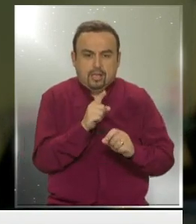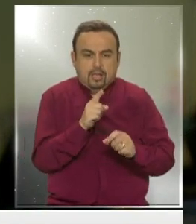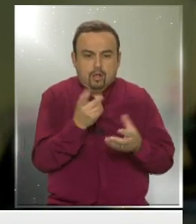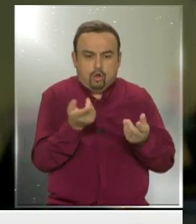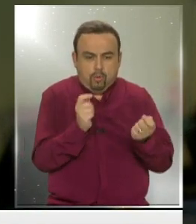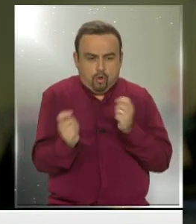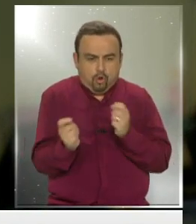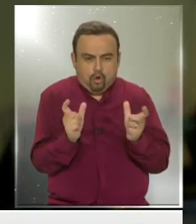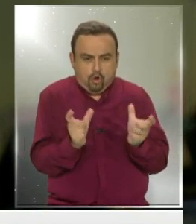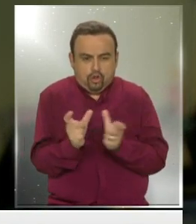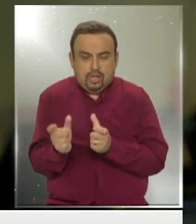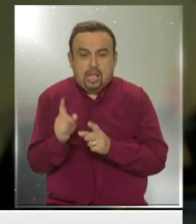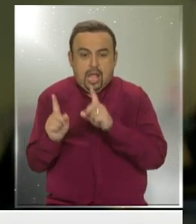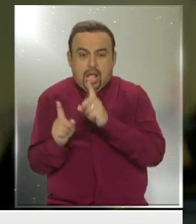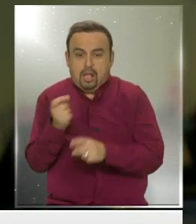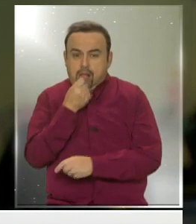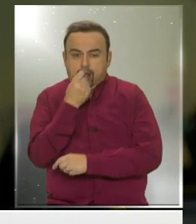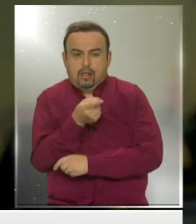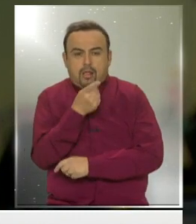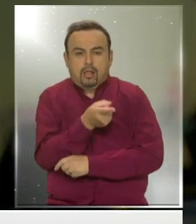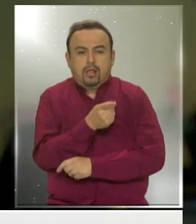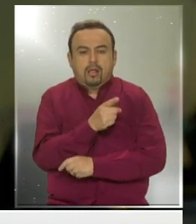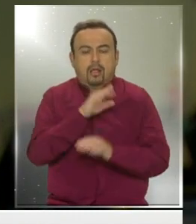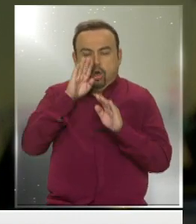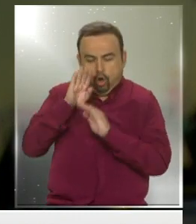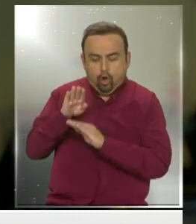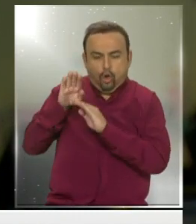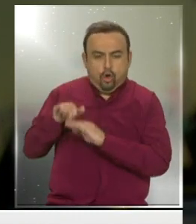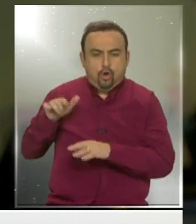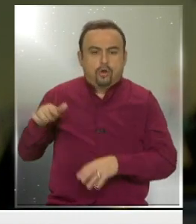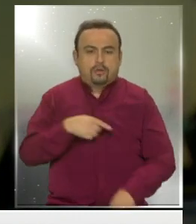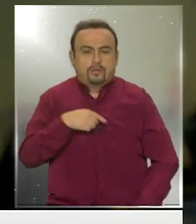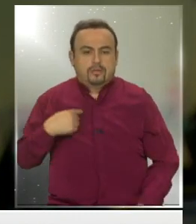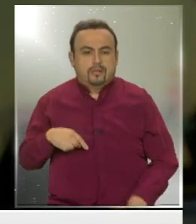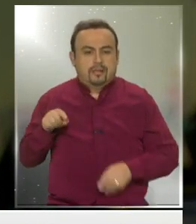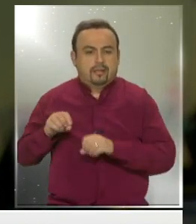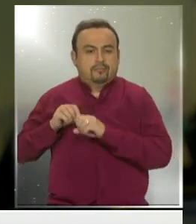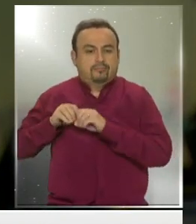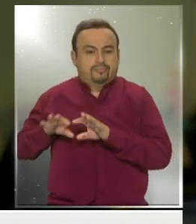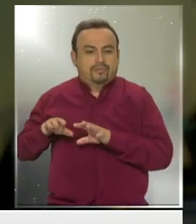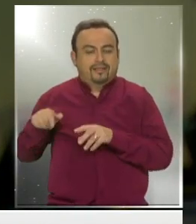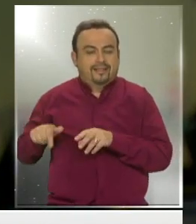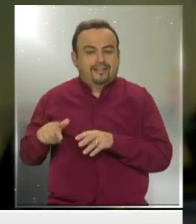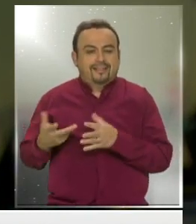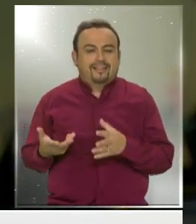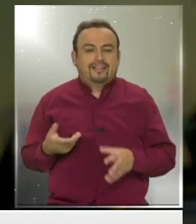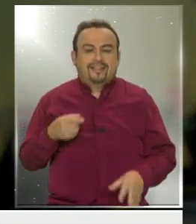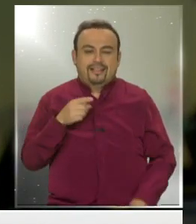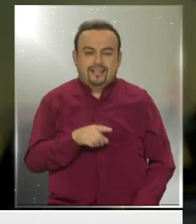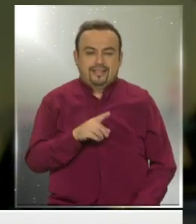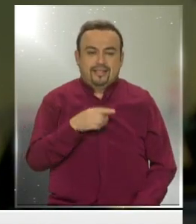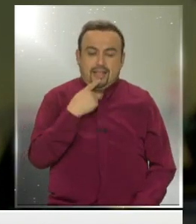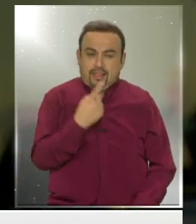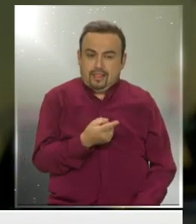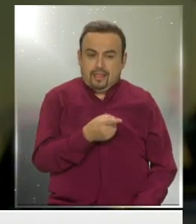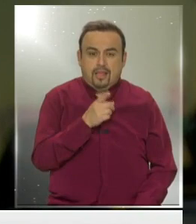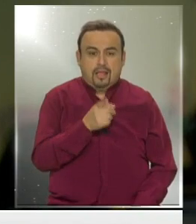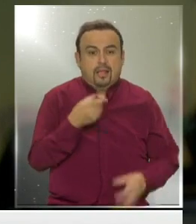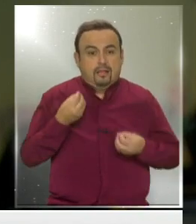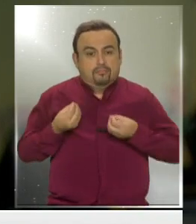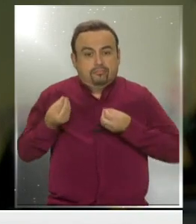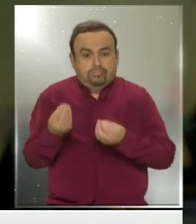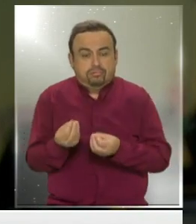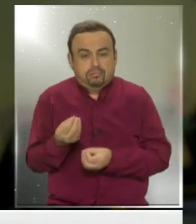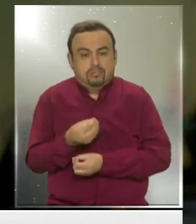emergencia. Algunos países lo acusan de elogiar a China en su manejo del COVID-19, pese a las controversias cifras que ha entregado el